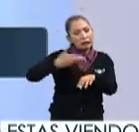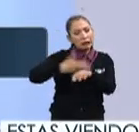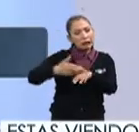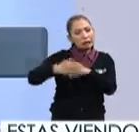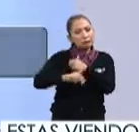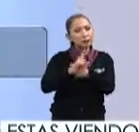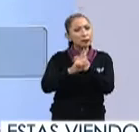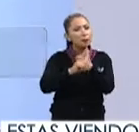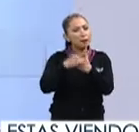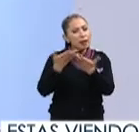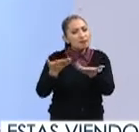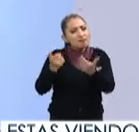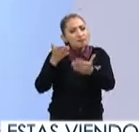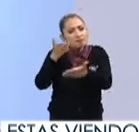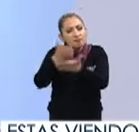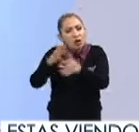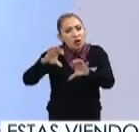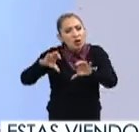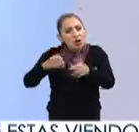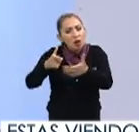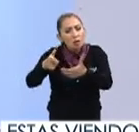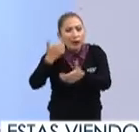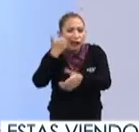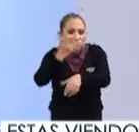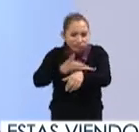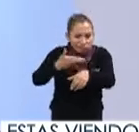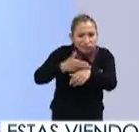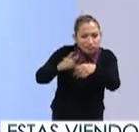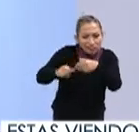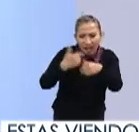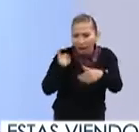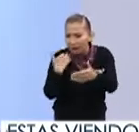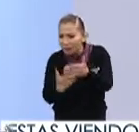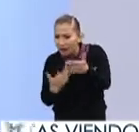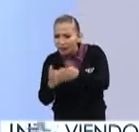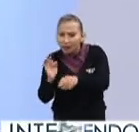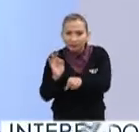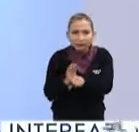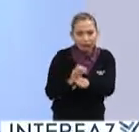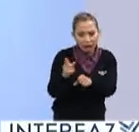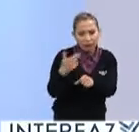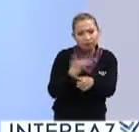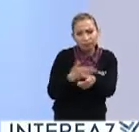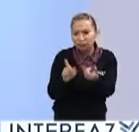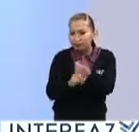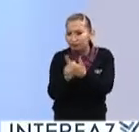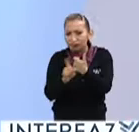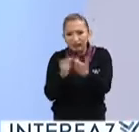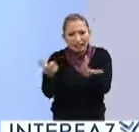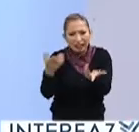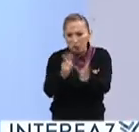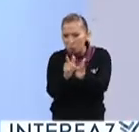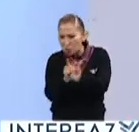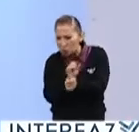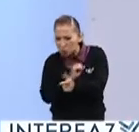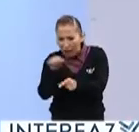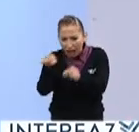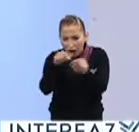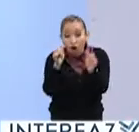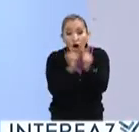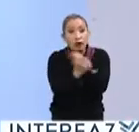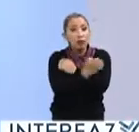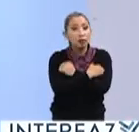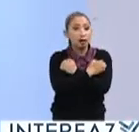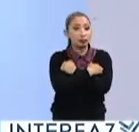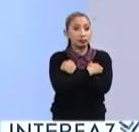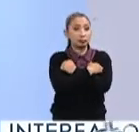mismo problema y acercarse a las comunidades vulnerables, ¿no? Y resolver problemas de criminalidad a partir de la